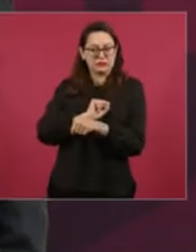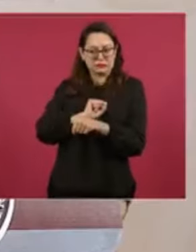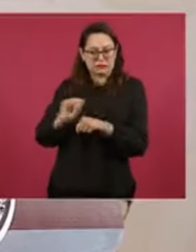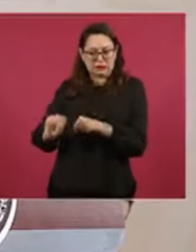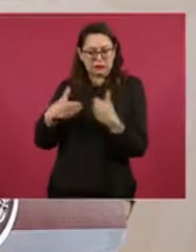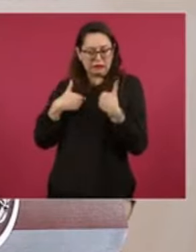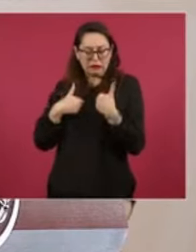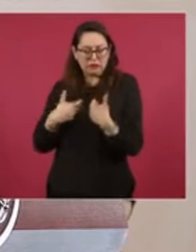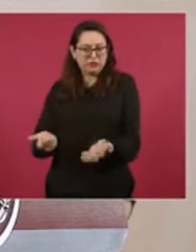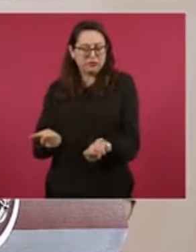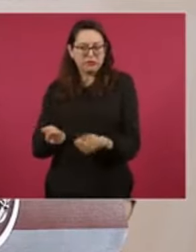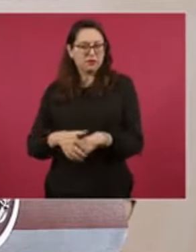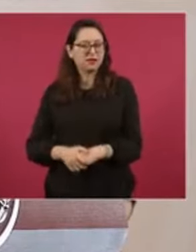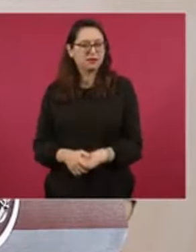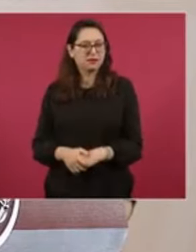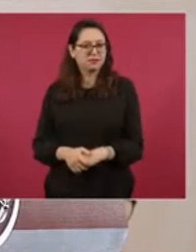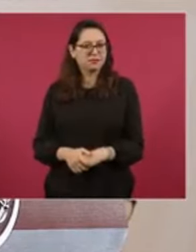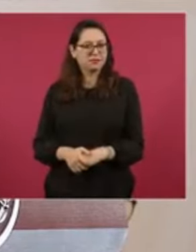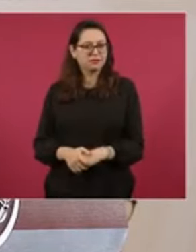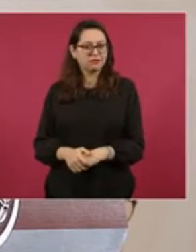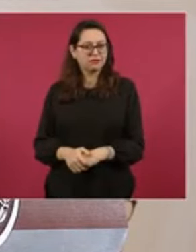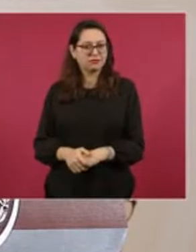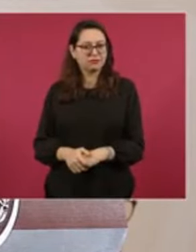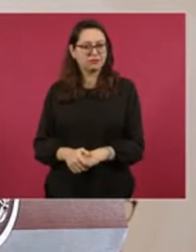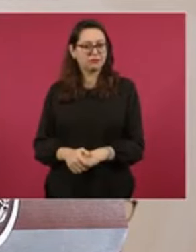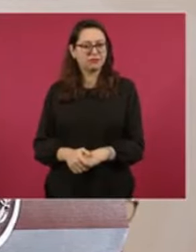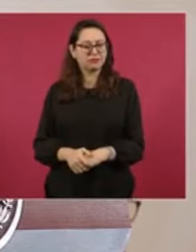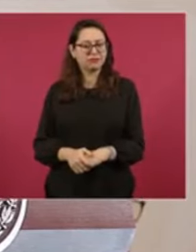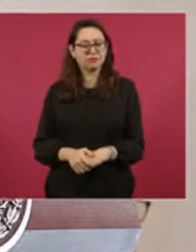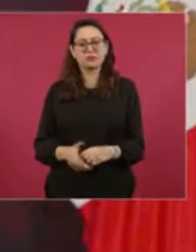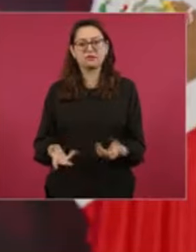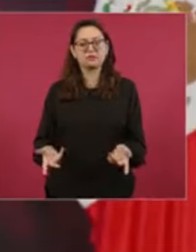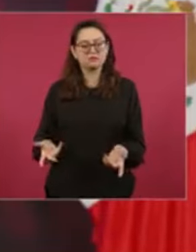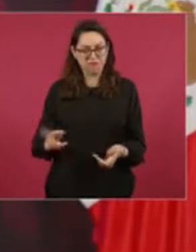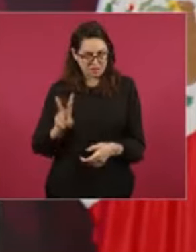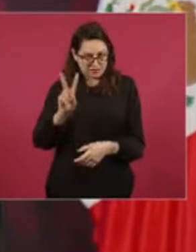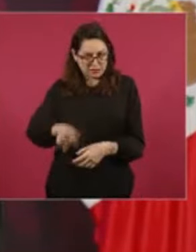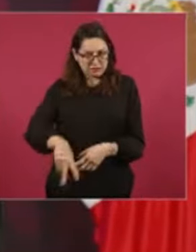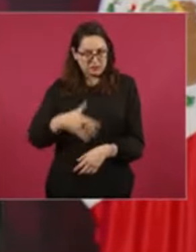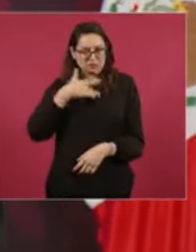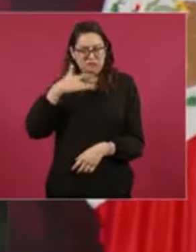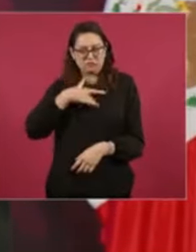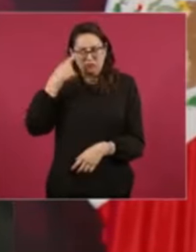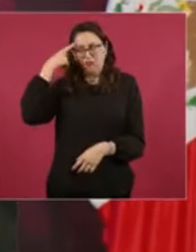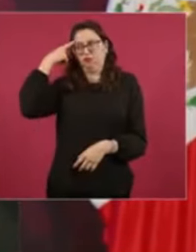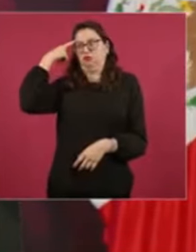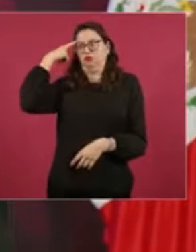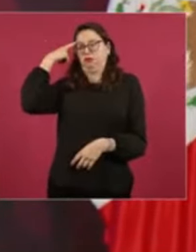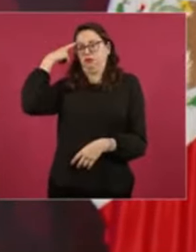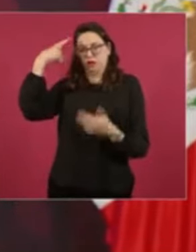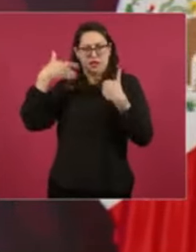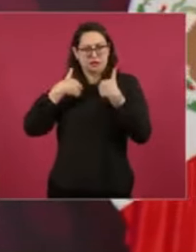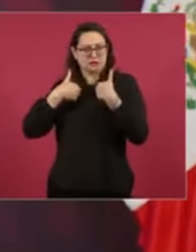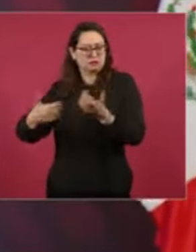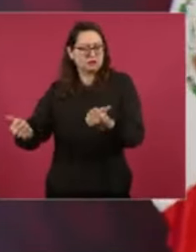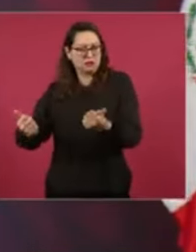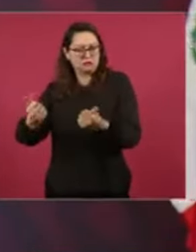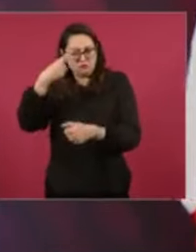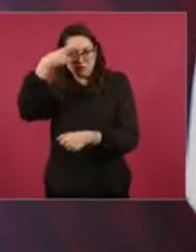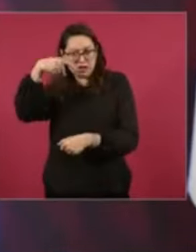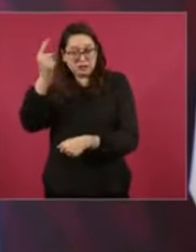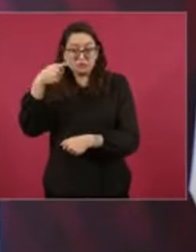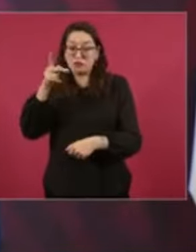a muchos de ustedes a sustentar sus gastos, a poder comprar sus medicamentos, a gastarlo en lo que realmente ustedes lo